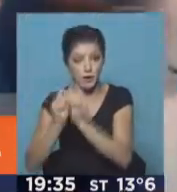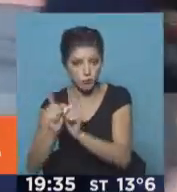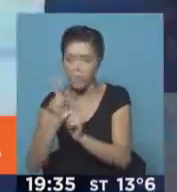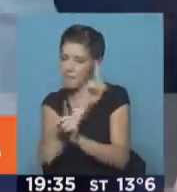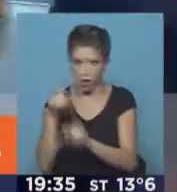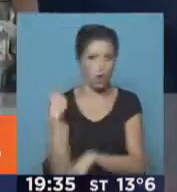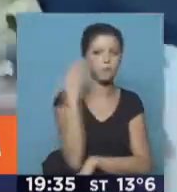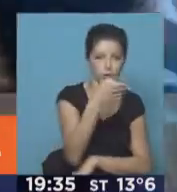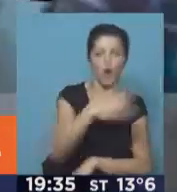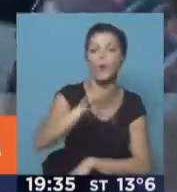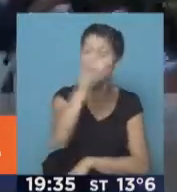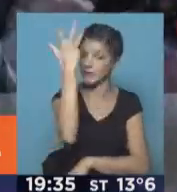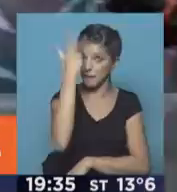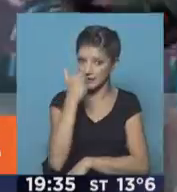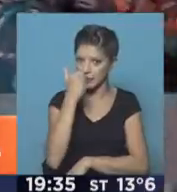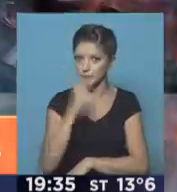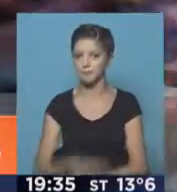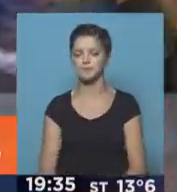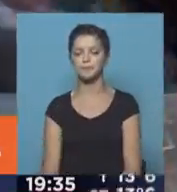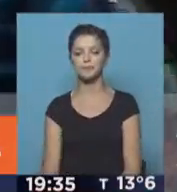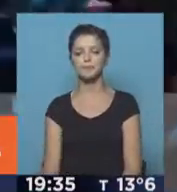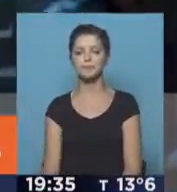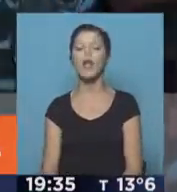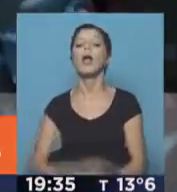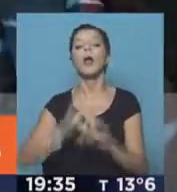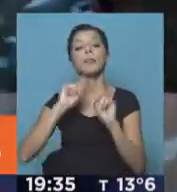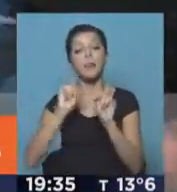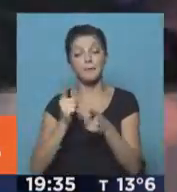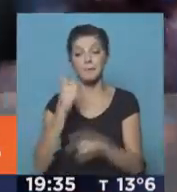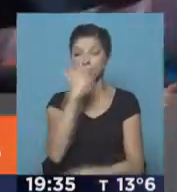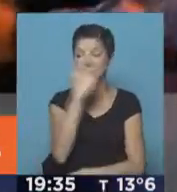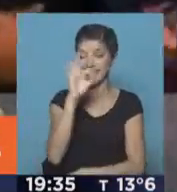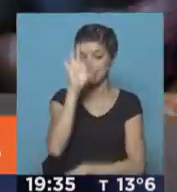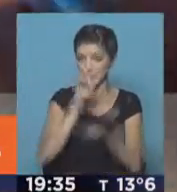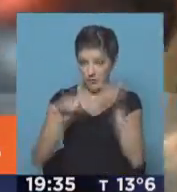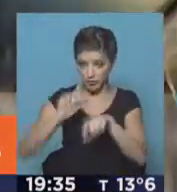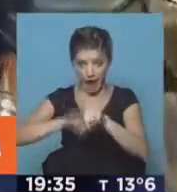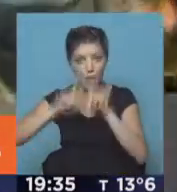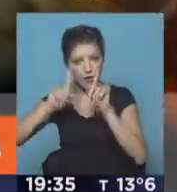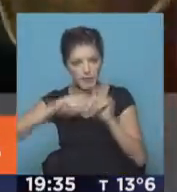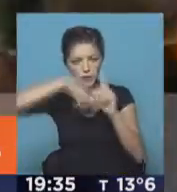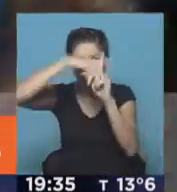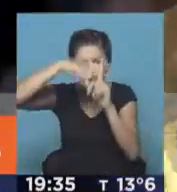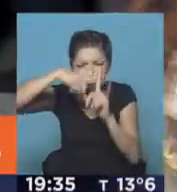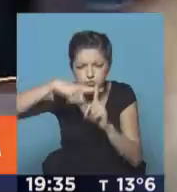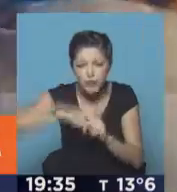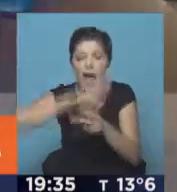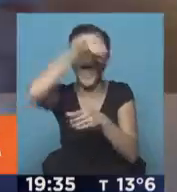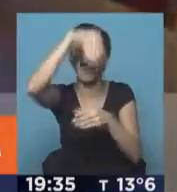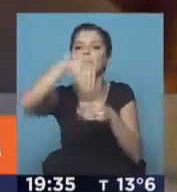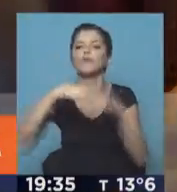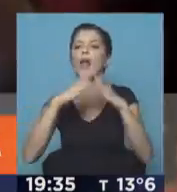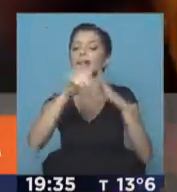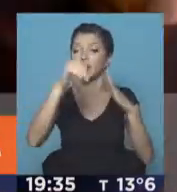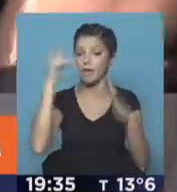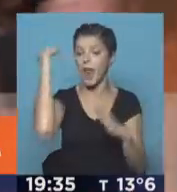Otra cosa que tenemos para comentarles. 30 personas en estos momentos están contando dinero dentro del